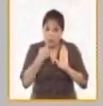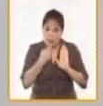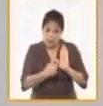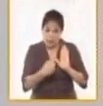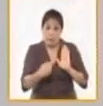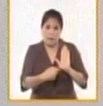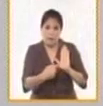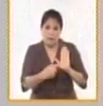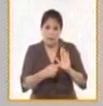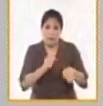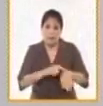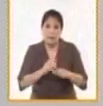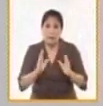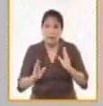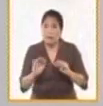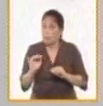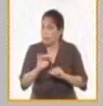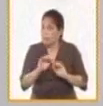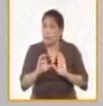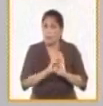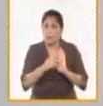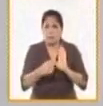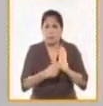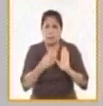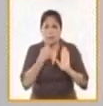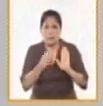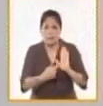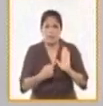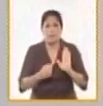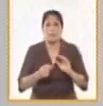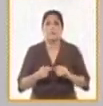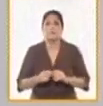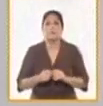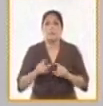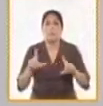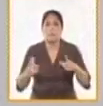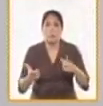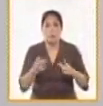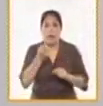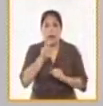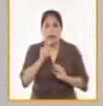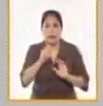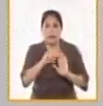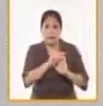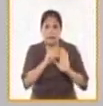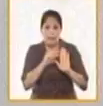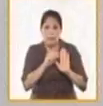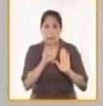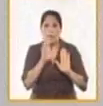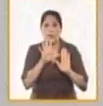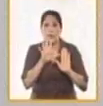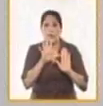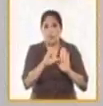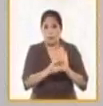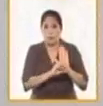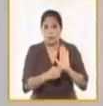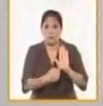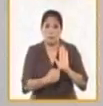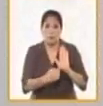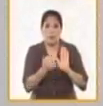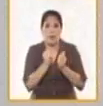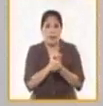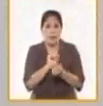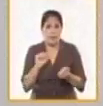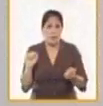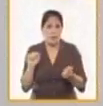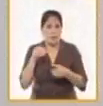los tiempos están enmarcados en la Constitución. Y esto no es otra cosa que cumplir lo que dice el artículo número 5 de la Constitución. La soberanía reside